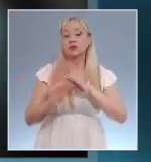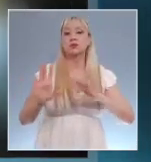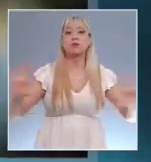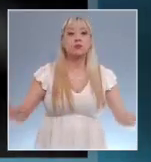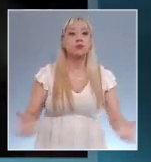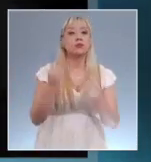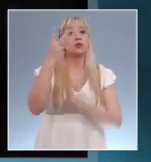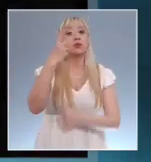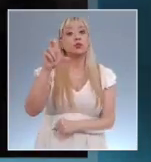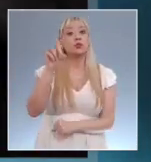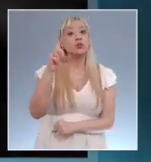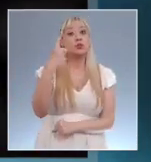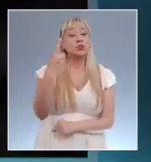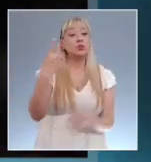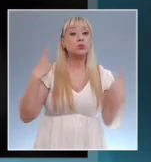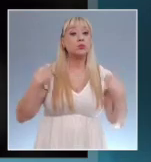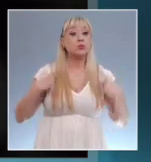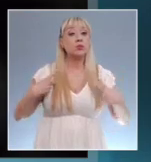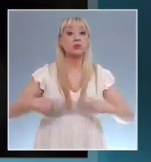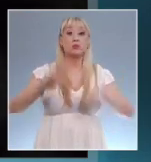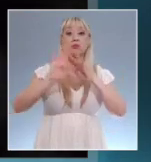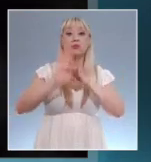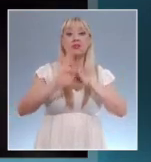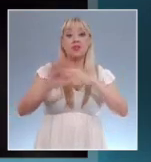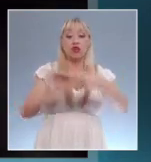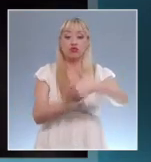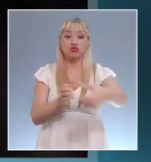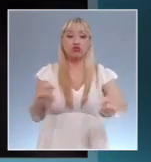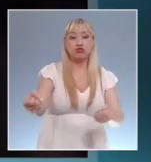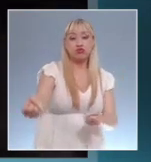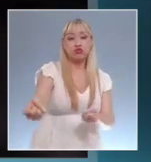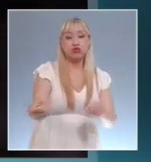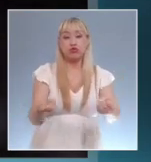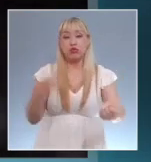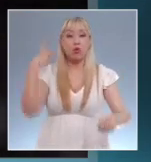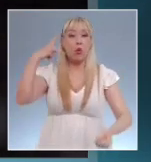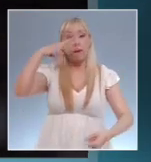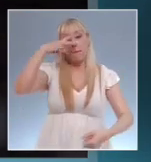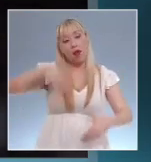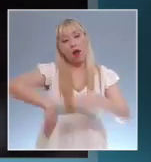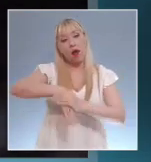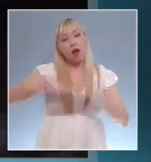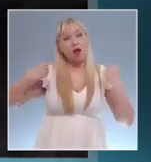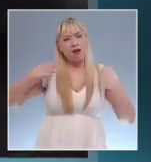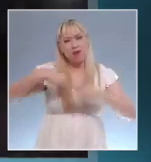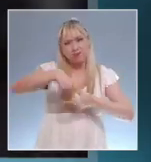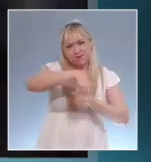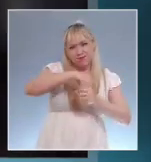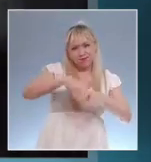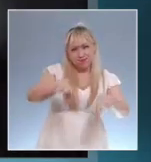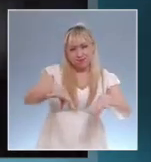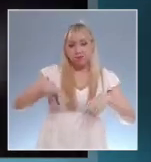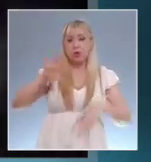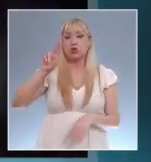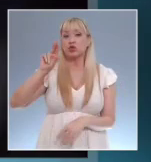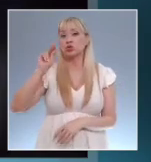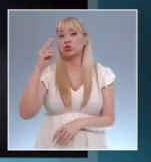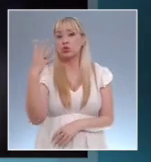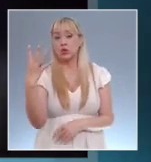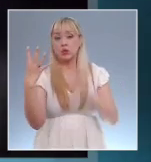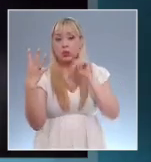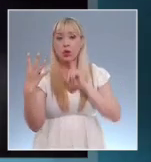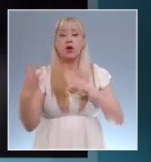la carretera México-Puebla. Se trata de 84 mujeres y 8 hombres adultos, 120 menores